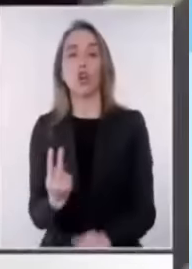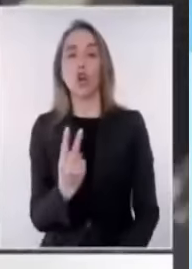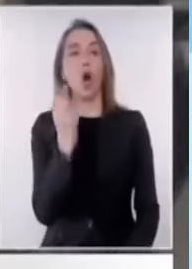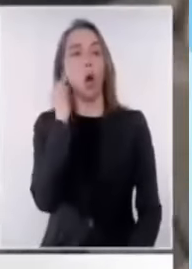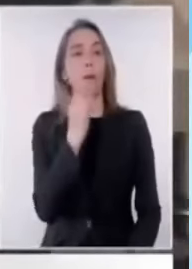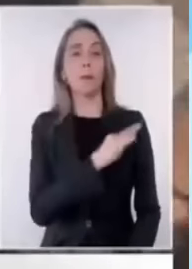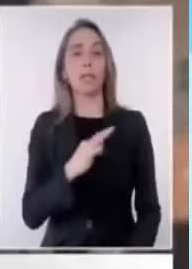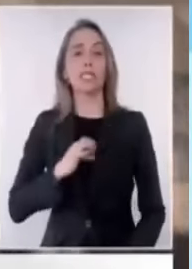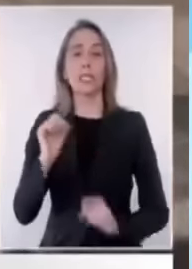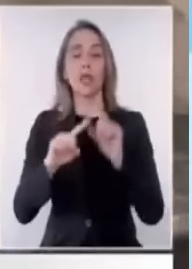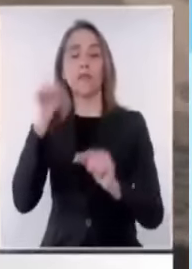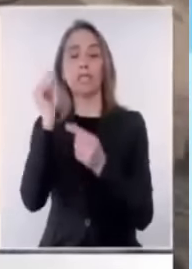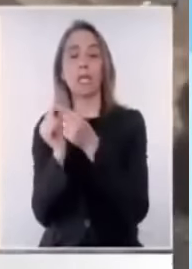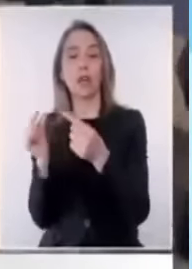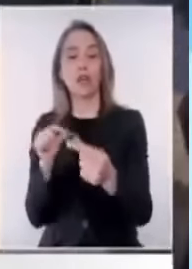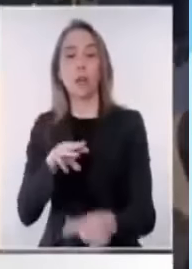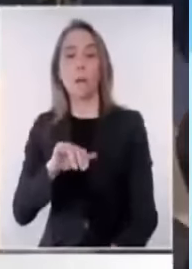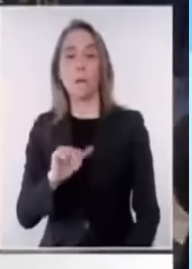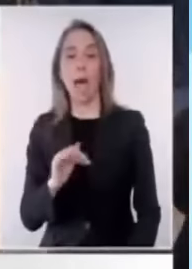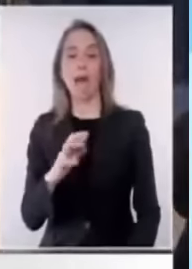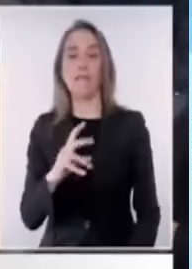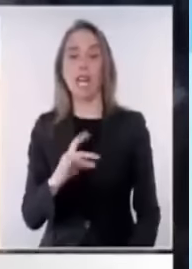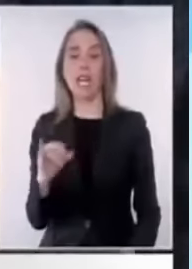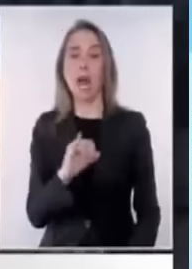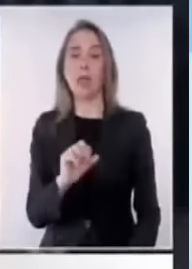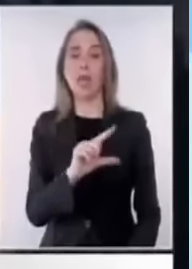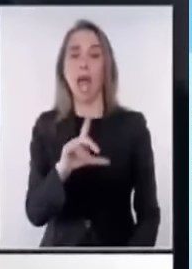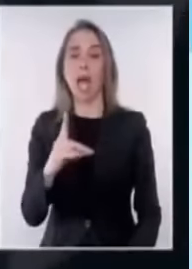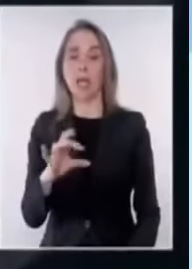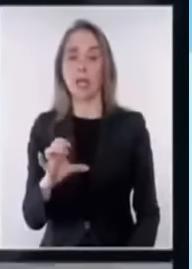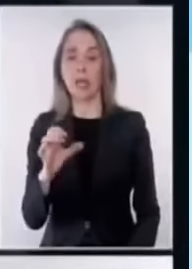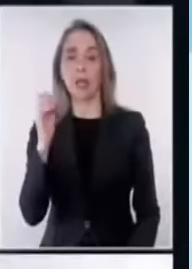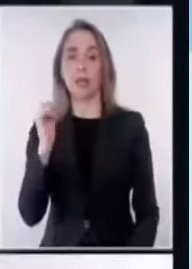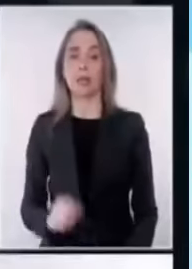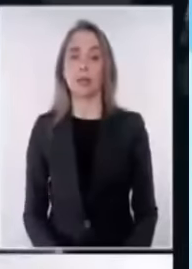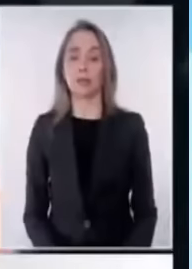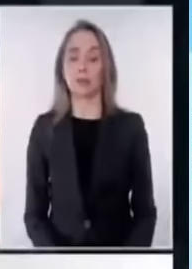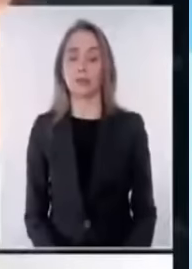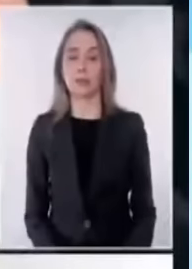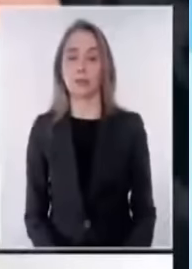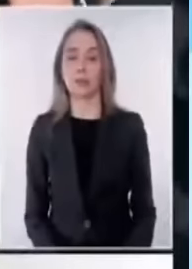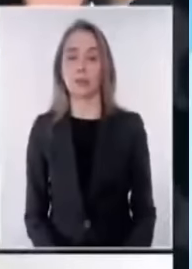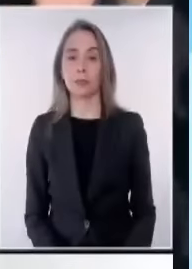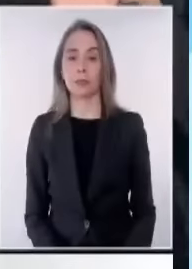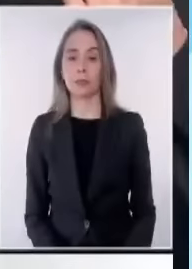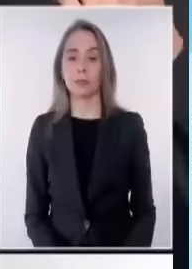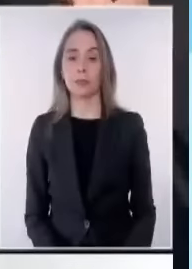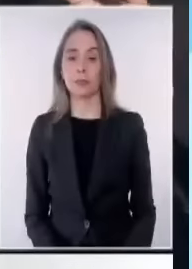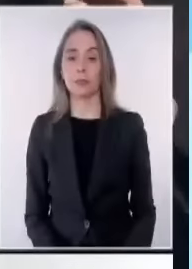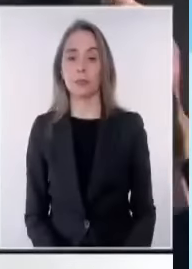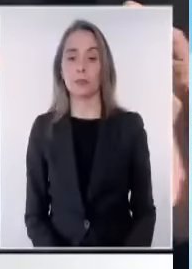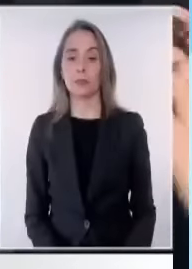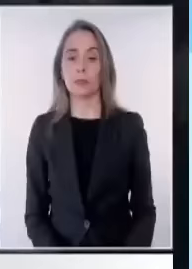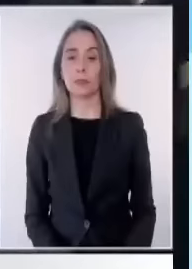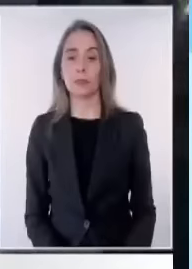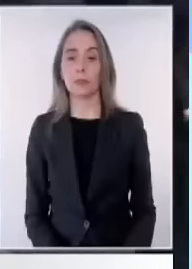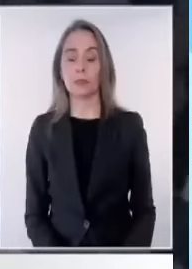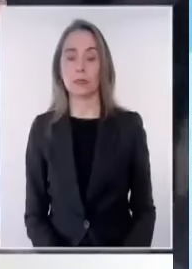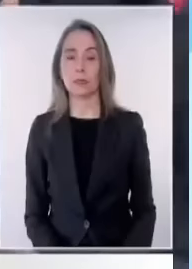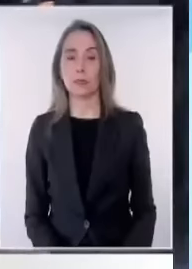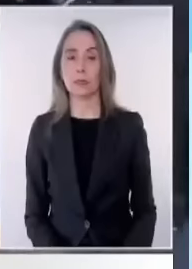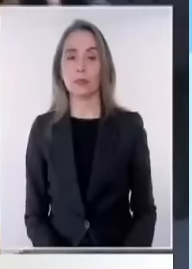ministra de Defensa Nacional, Maya Fernández Allende. Bueno, como siempre, primera impresión, todo